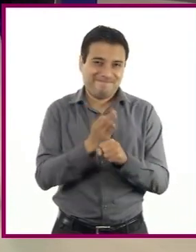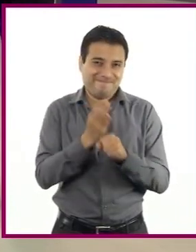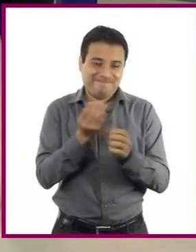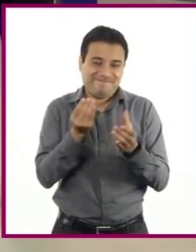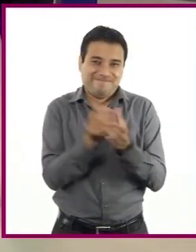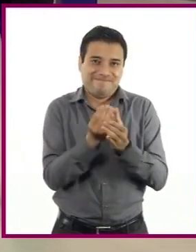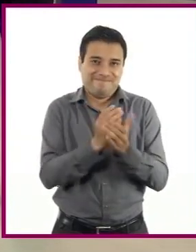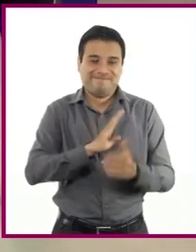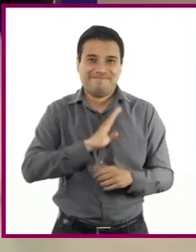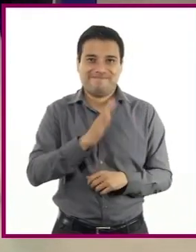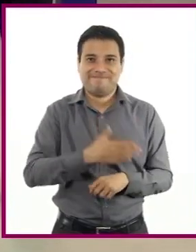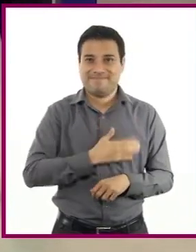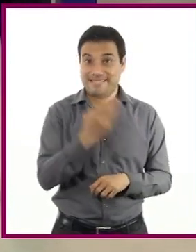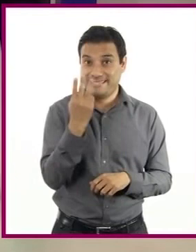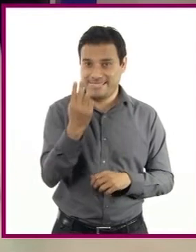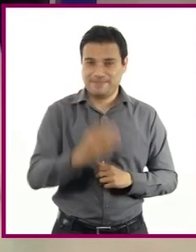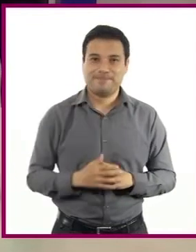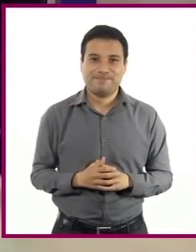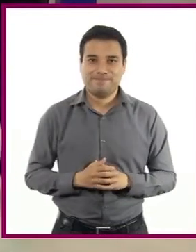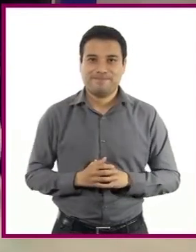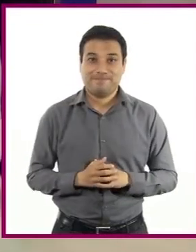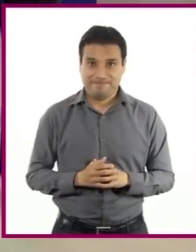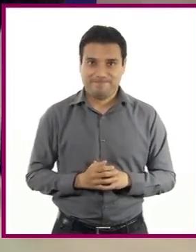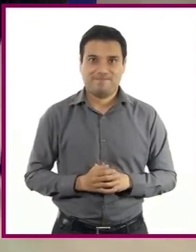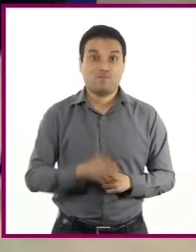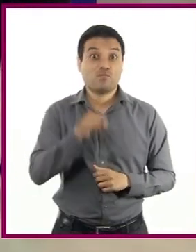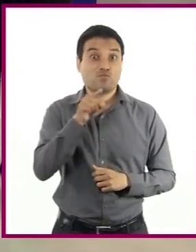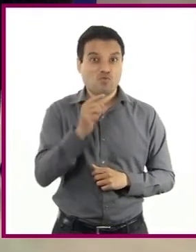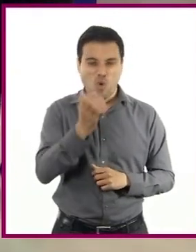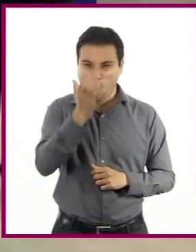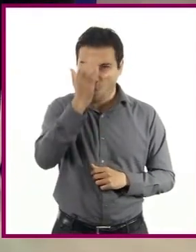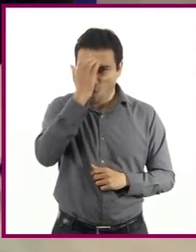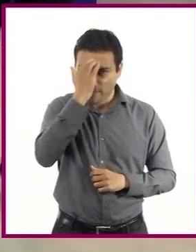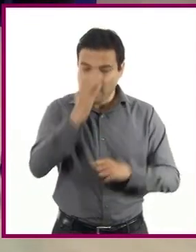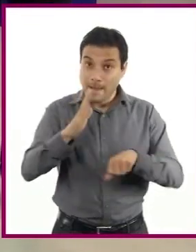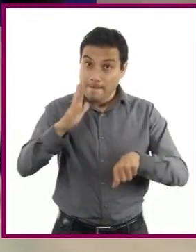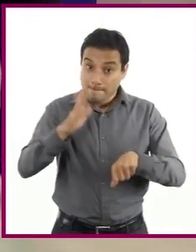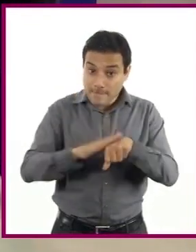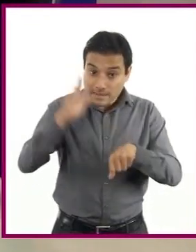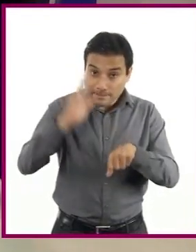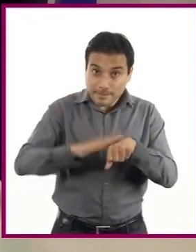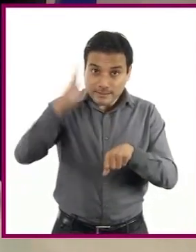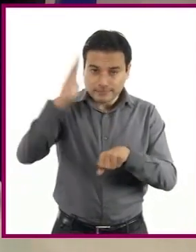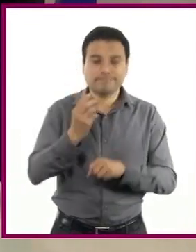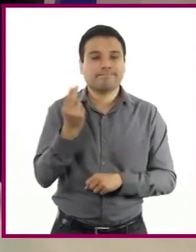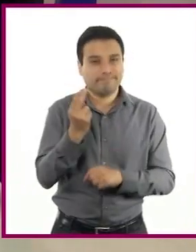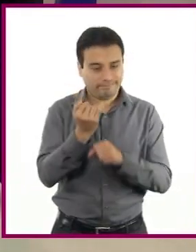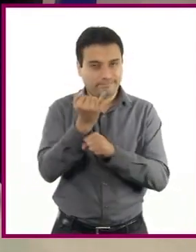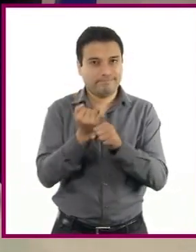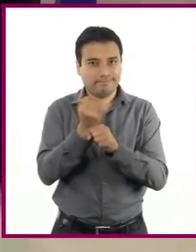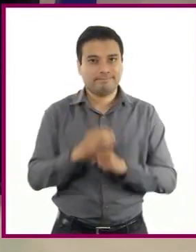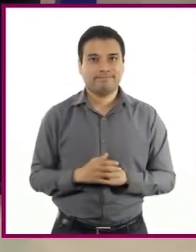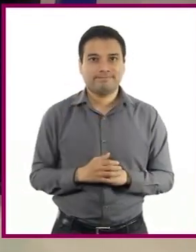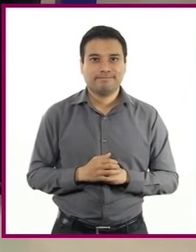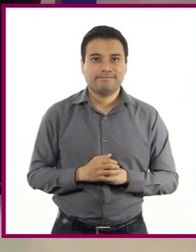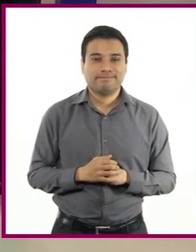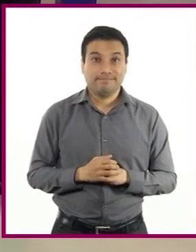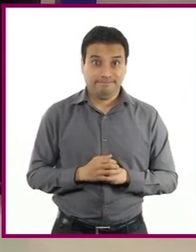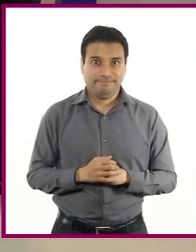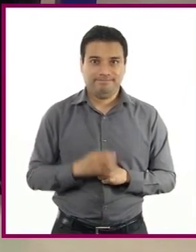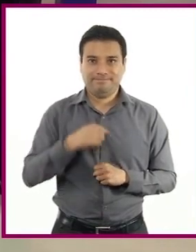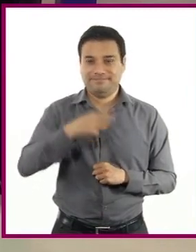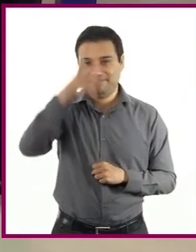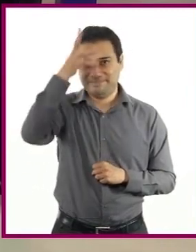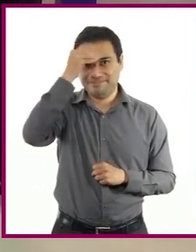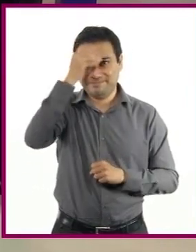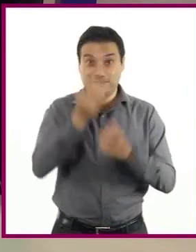Lengua Materna 3. Para el conocimiento ampliar, hay que consultar. Hemos aprendido